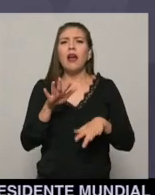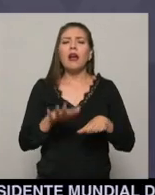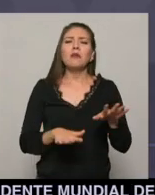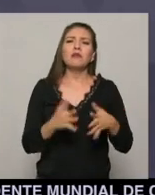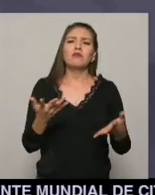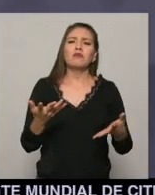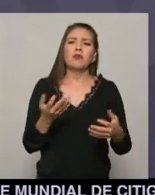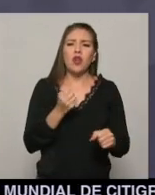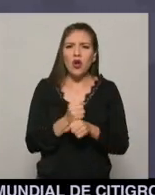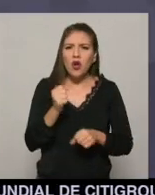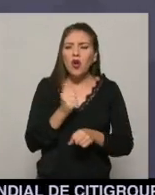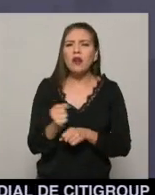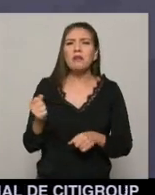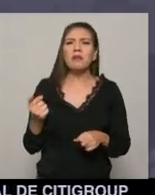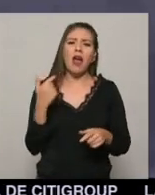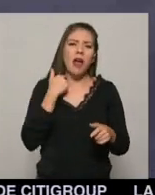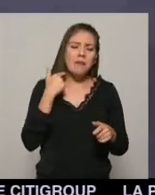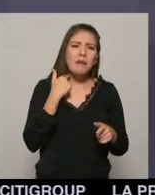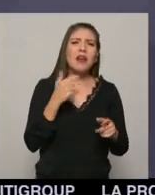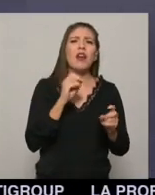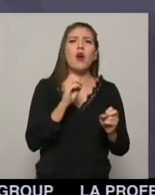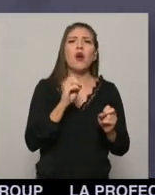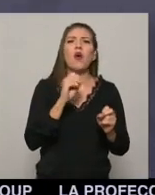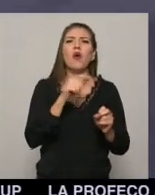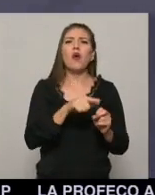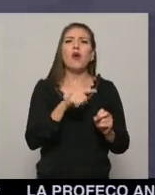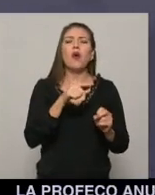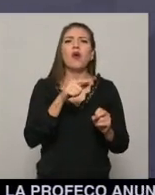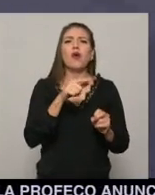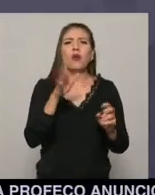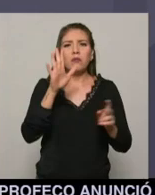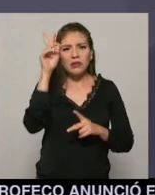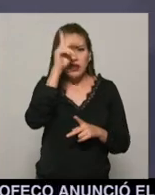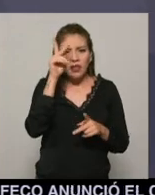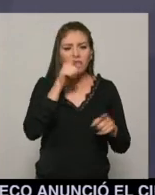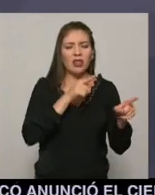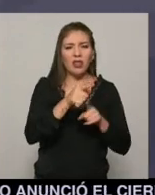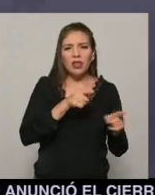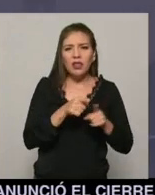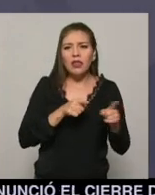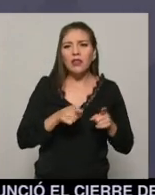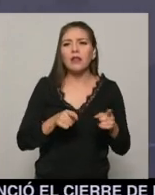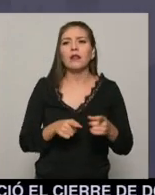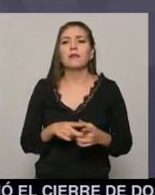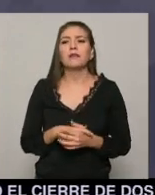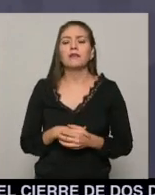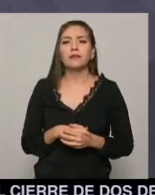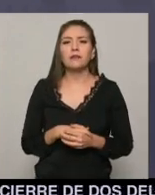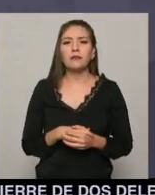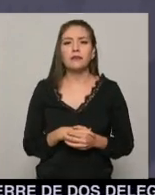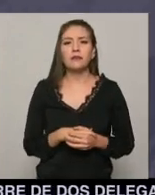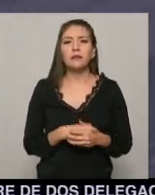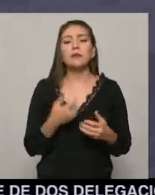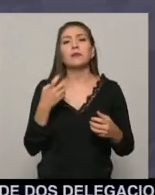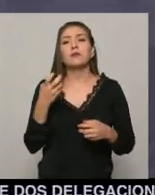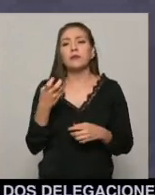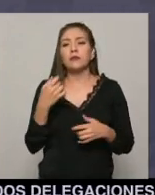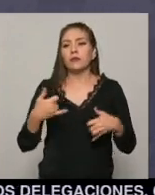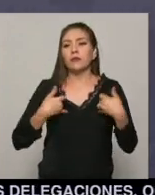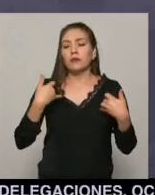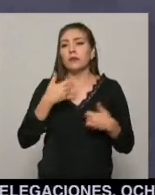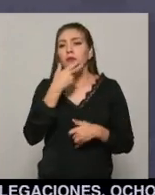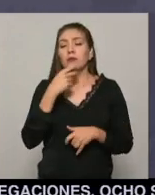golpes, amenazas, tortura psicológica, de tal manera que las jóvenes, los